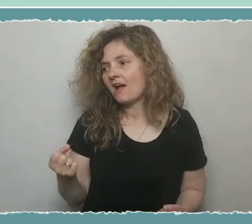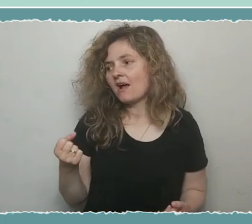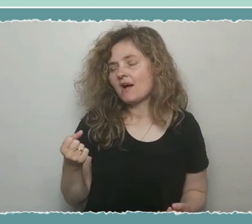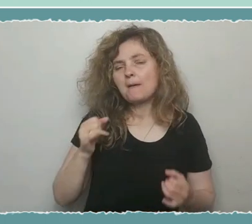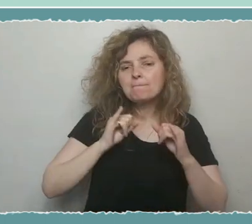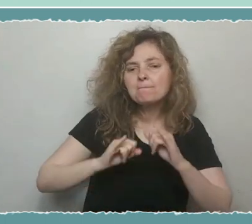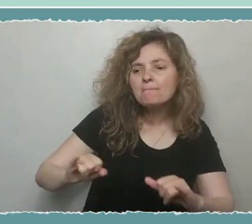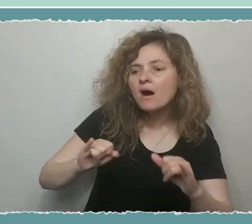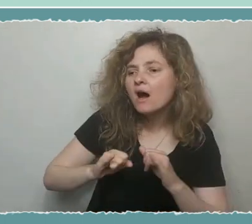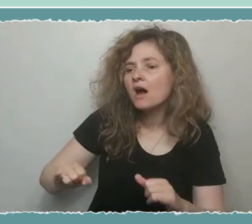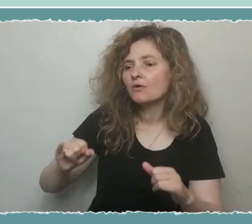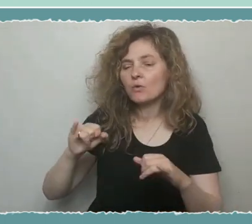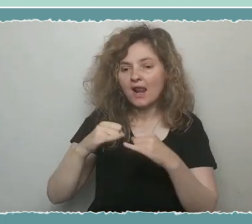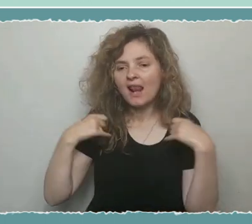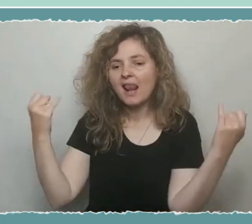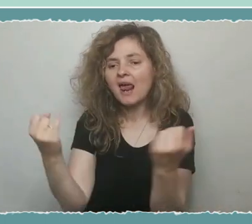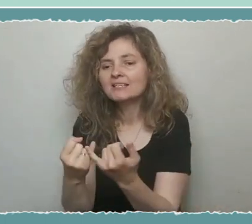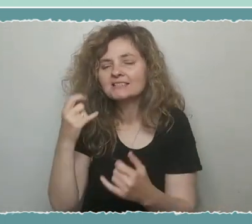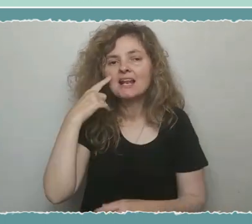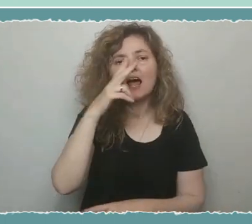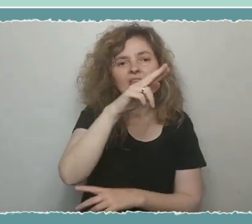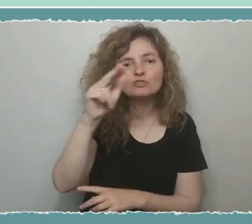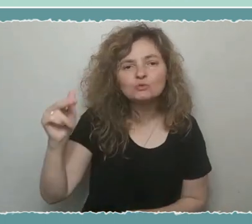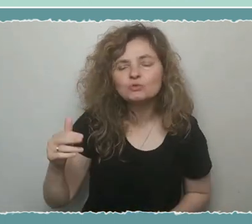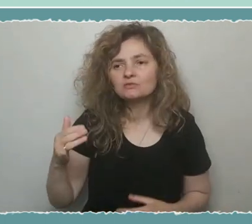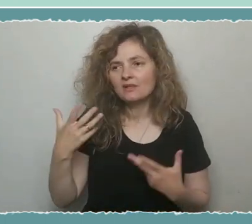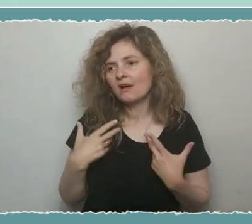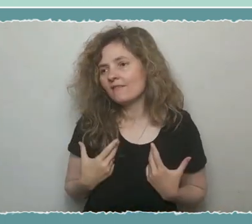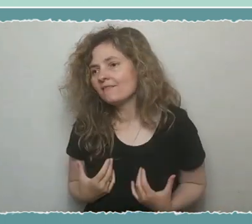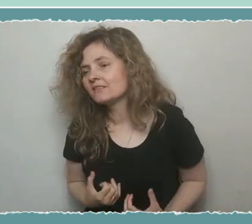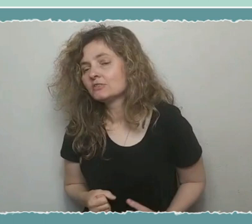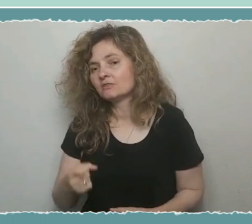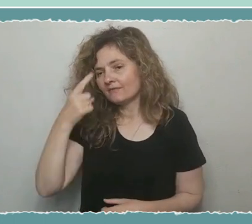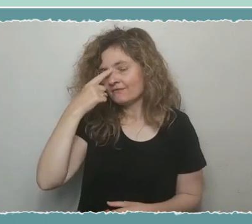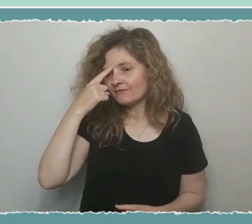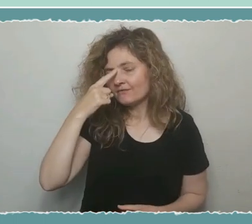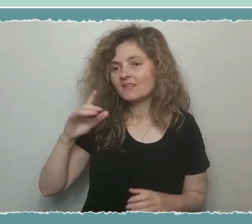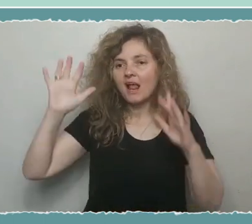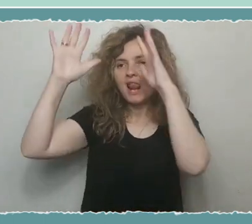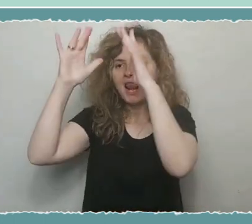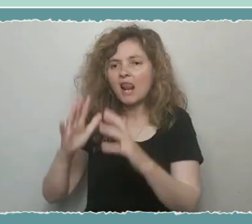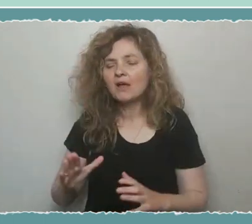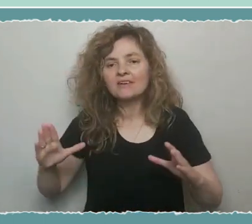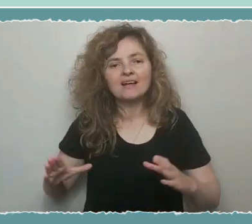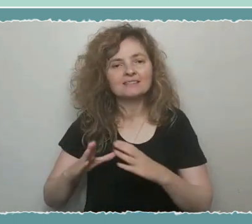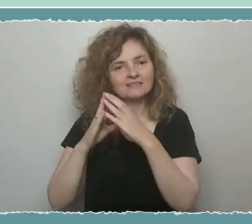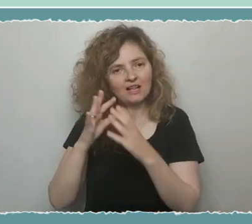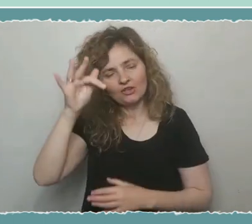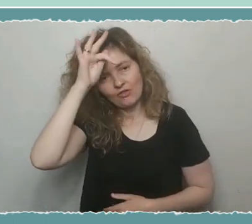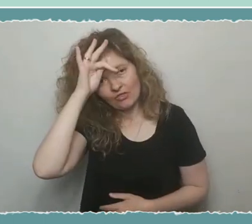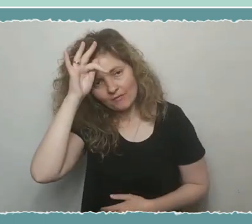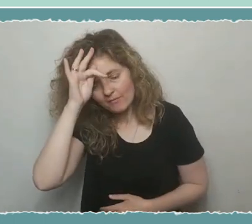menos pasear pola Illa das Esculturas. Botaba de menos ir por as ruínas de Santo